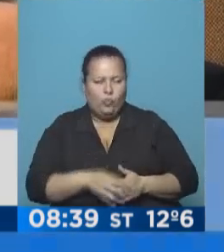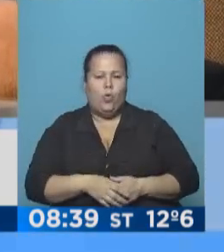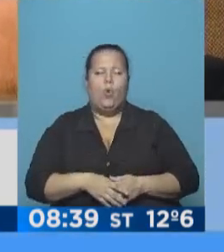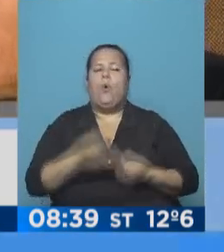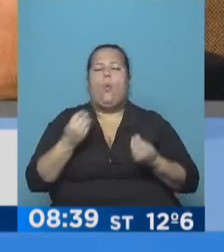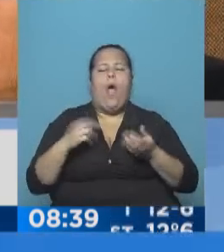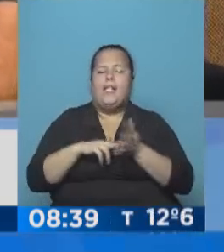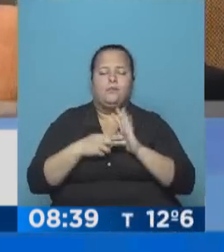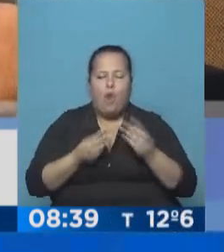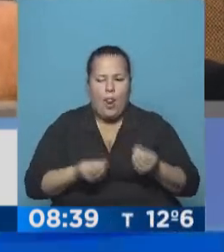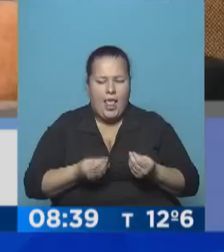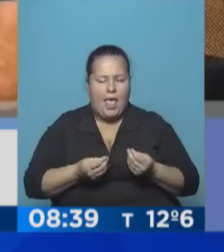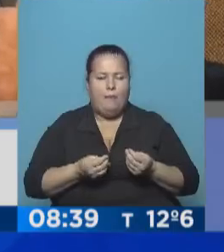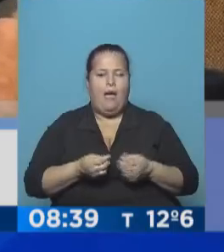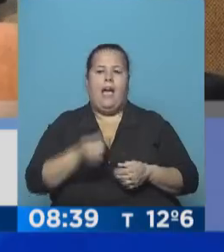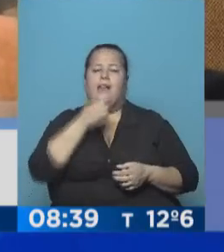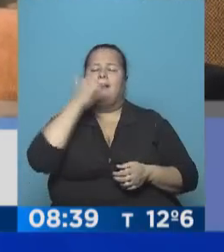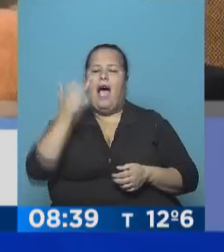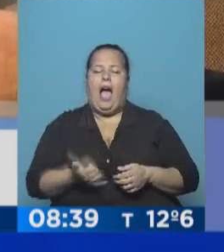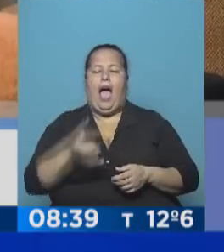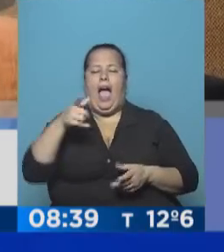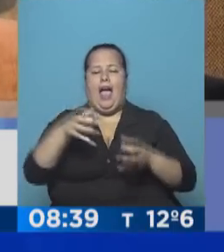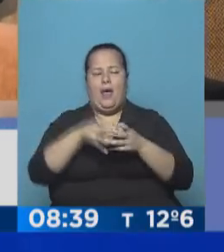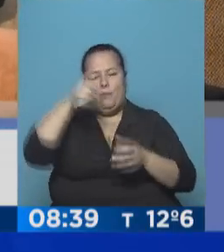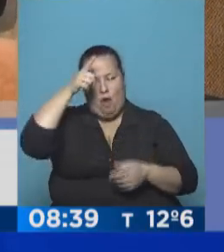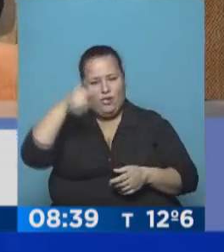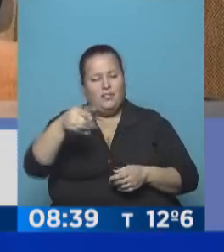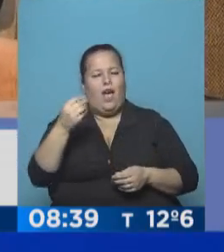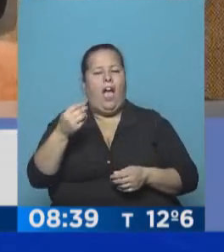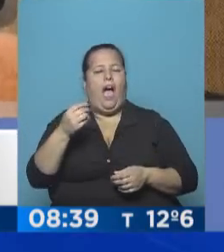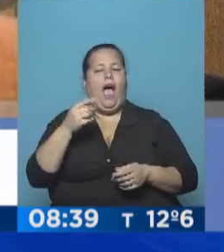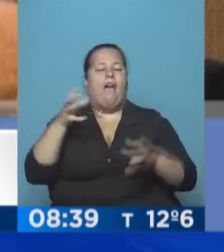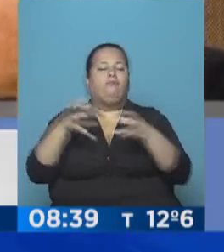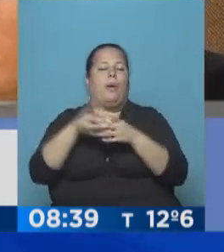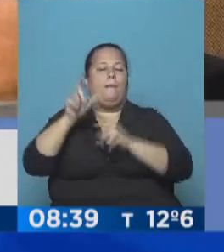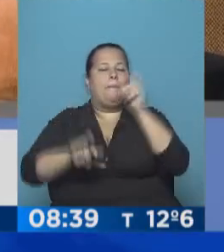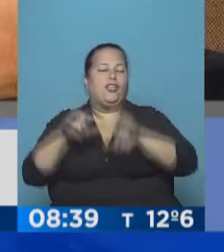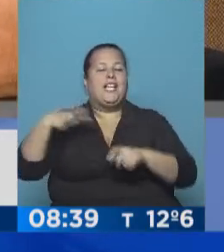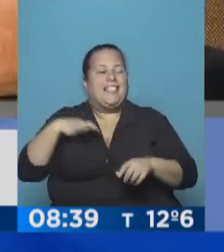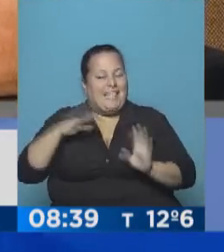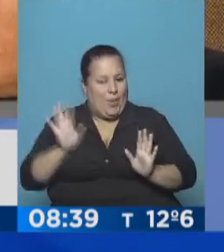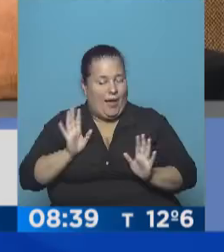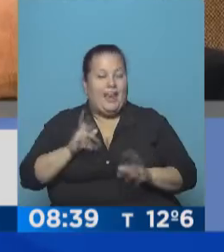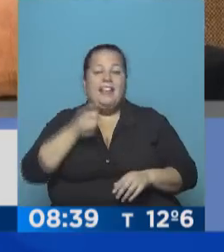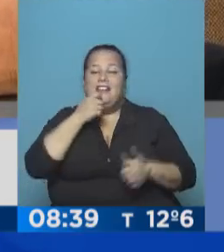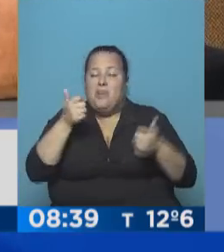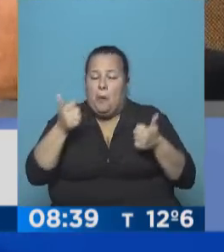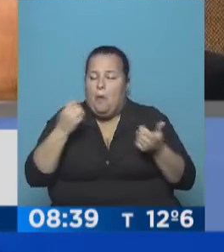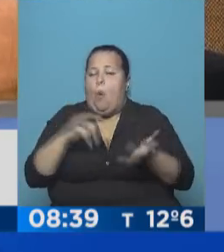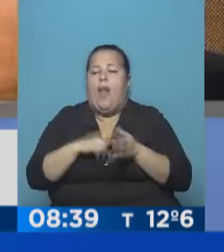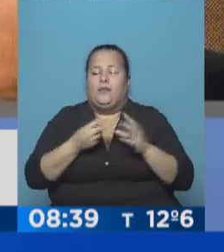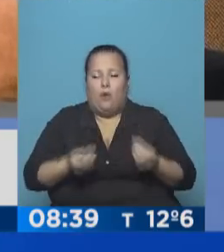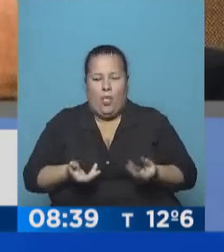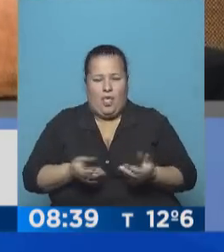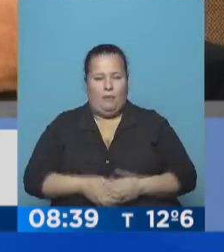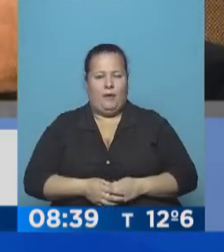es el inconveniente de que hayan estas brigadas que son, recordemos, conformadas por personal civil, si los resultados son efectivos?